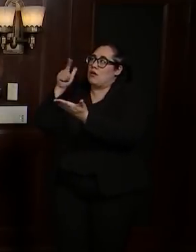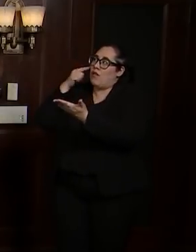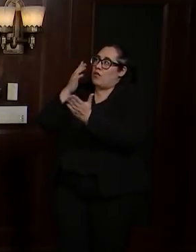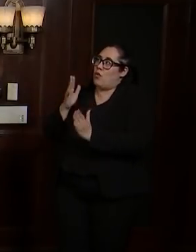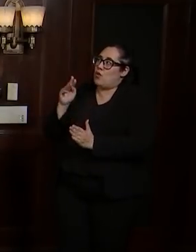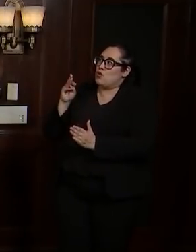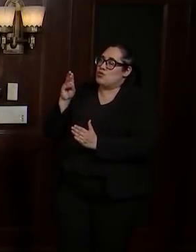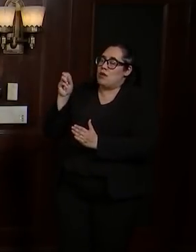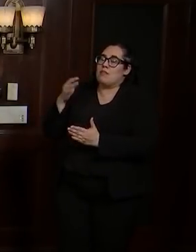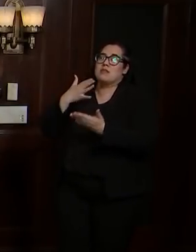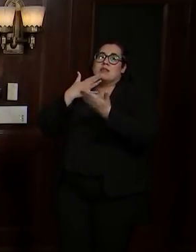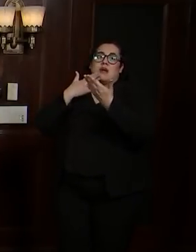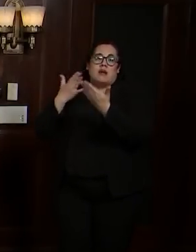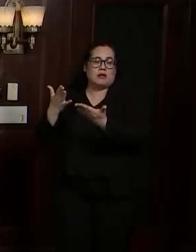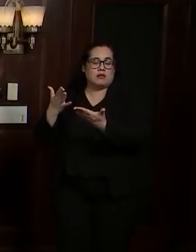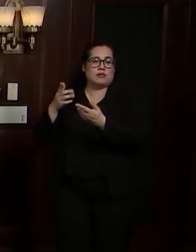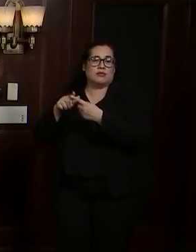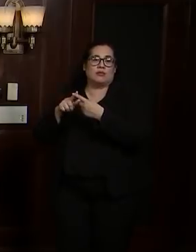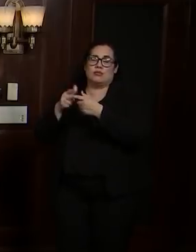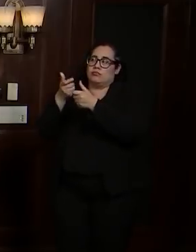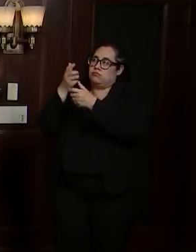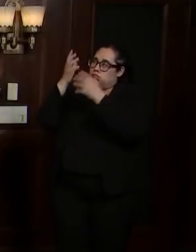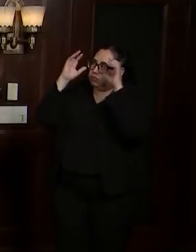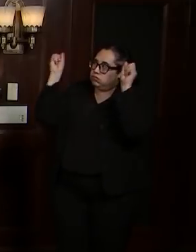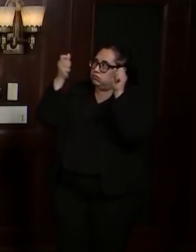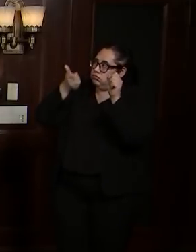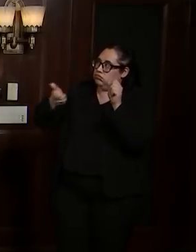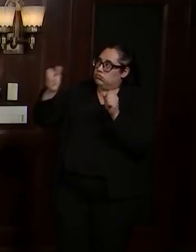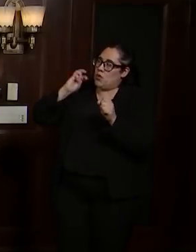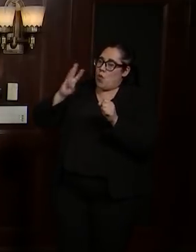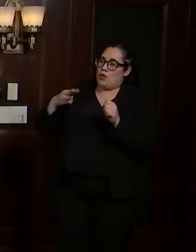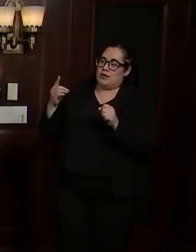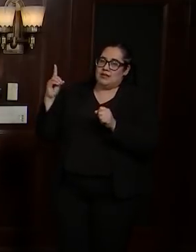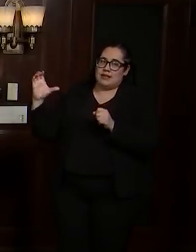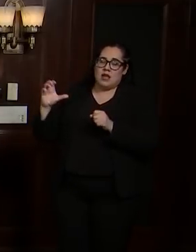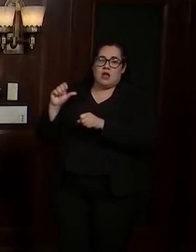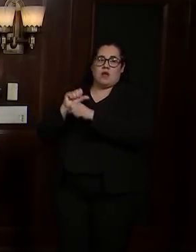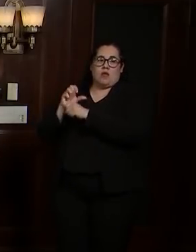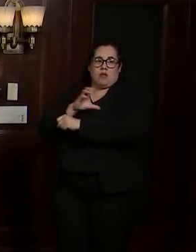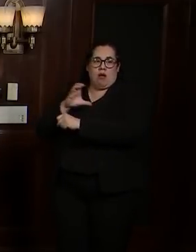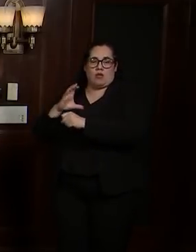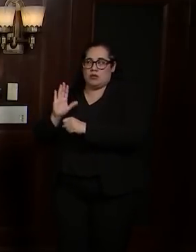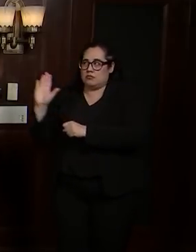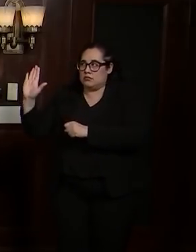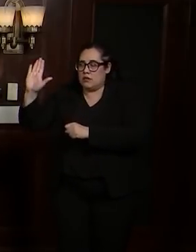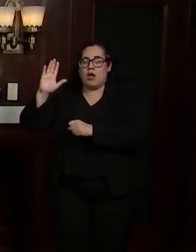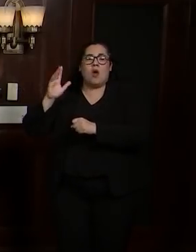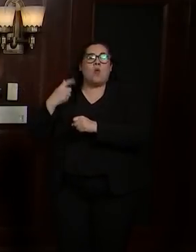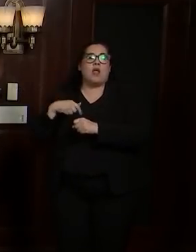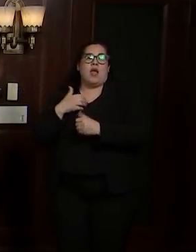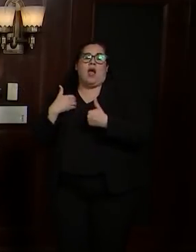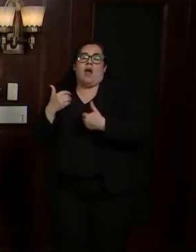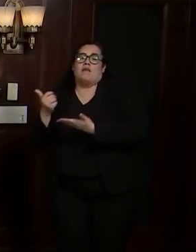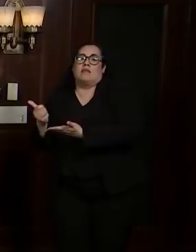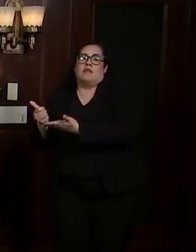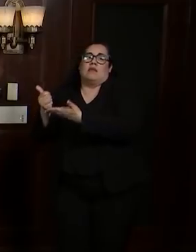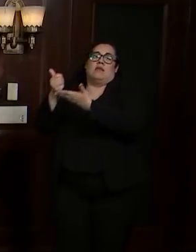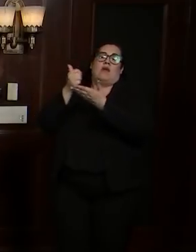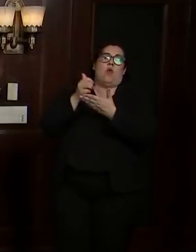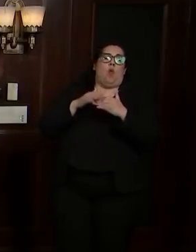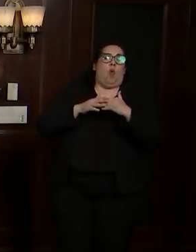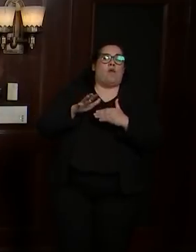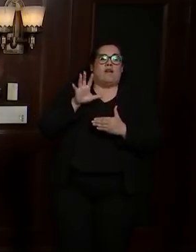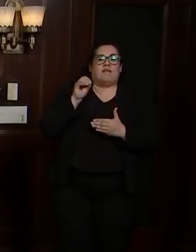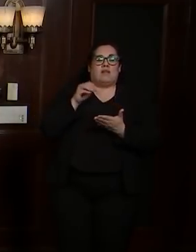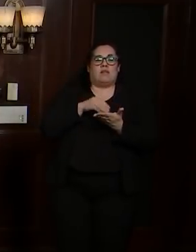Newsom, gracias a la administración en Washington, el trabajo del Congreso, tenemos más de 50 millones